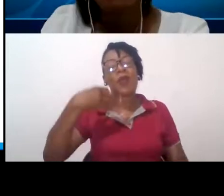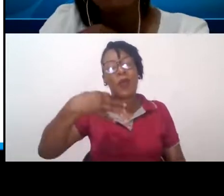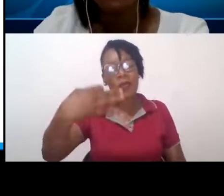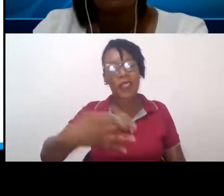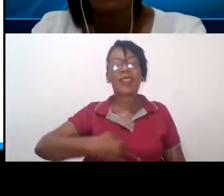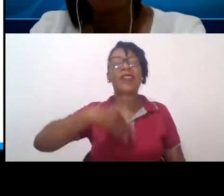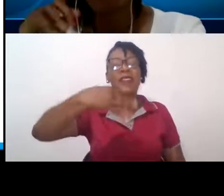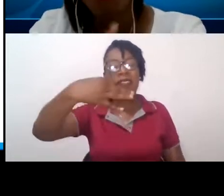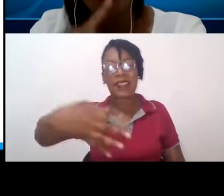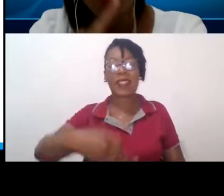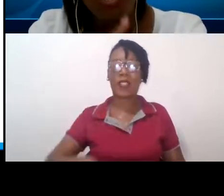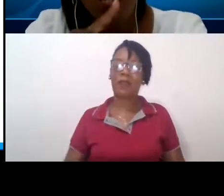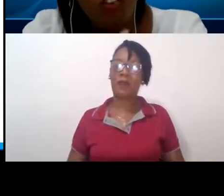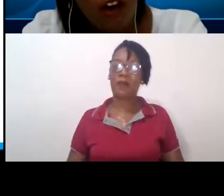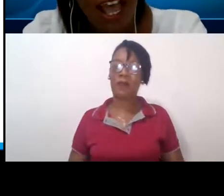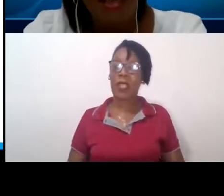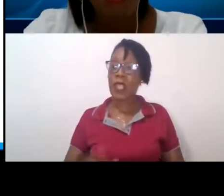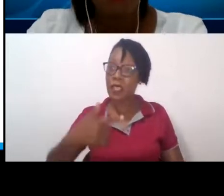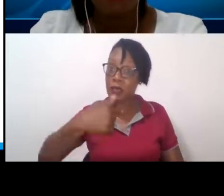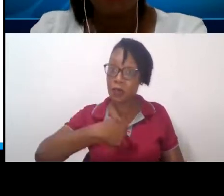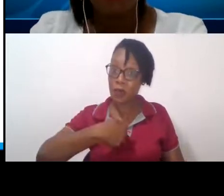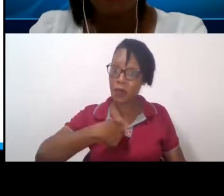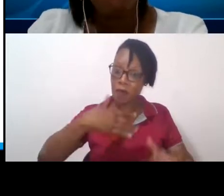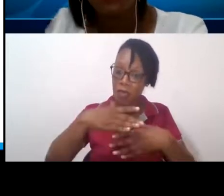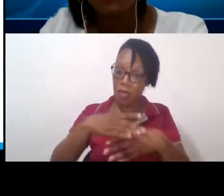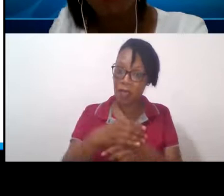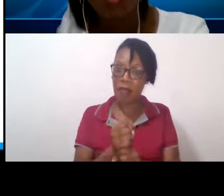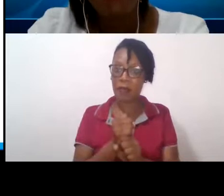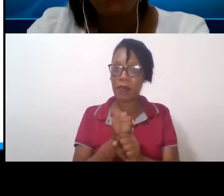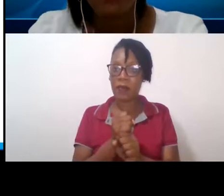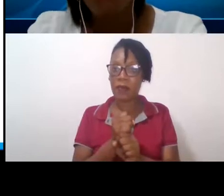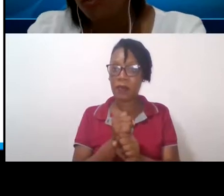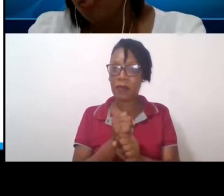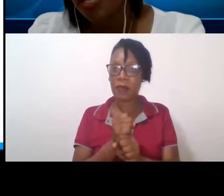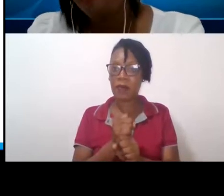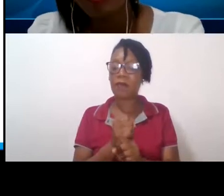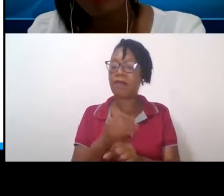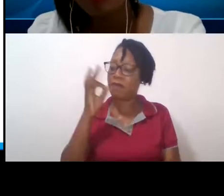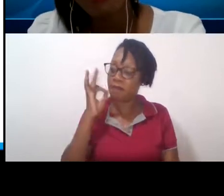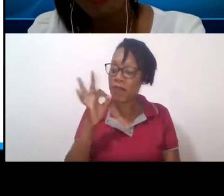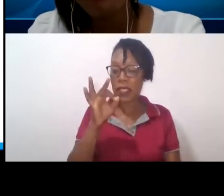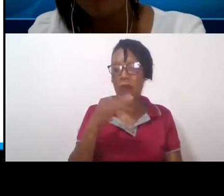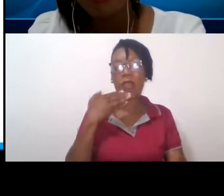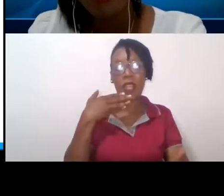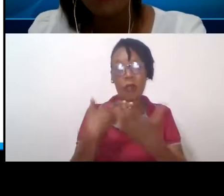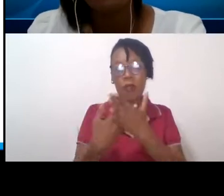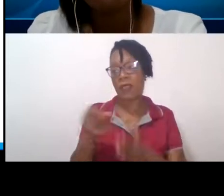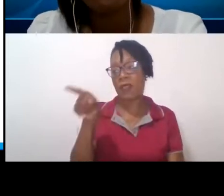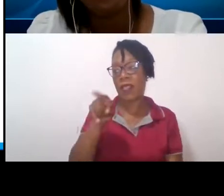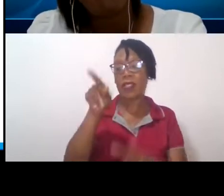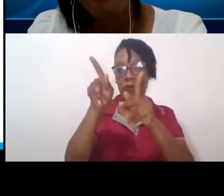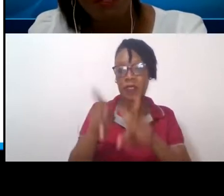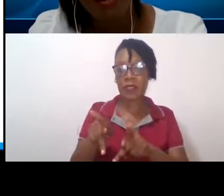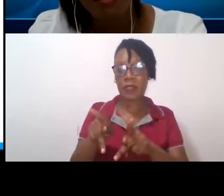Todos los días, y darme cuenta que todo lo que yo haga va a ser para bien de esas personas, porque al fin y al cabo lo que queremos es que